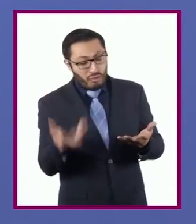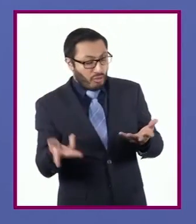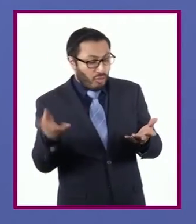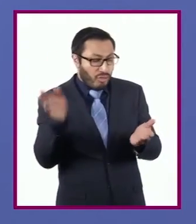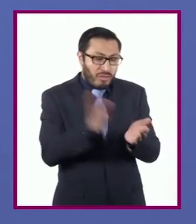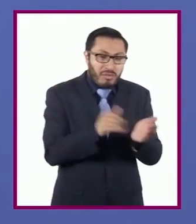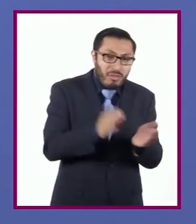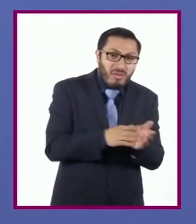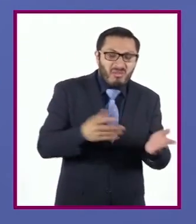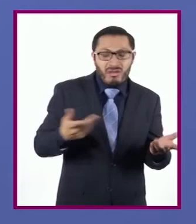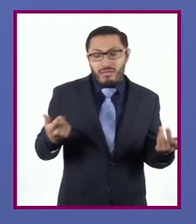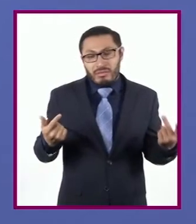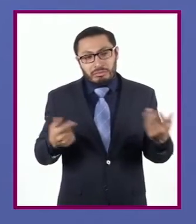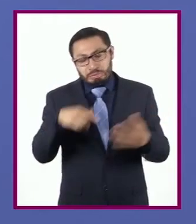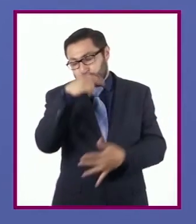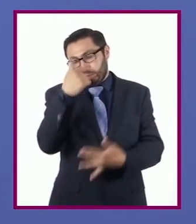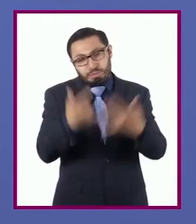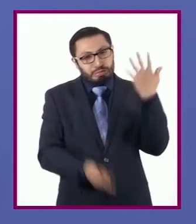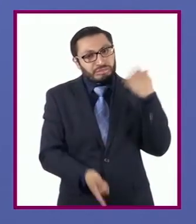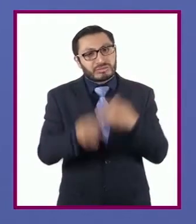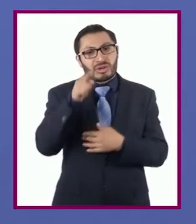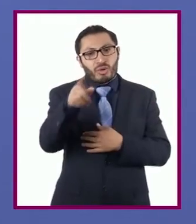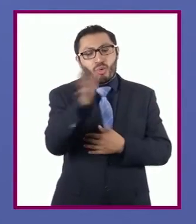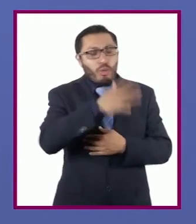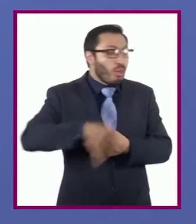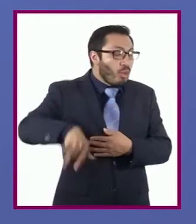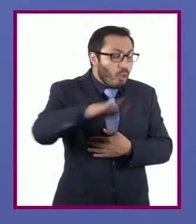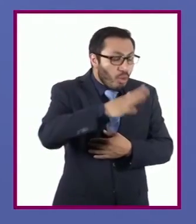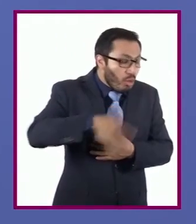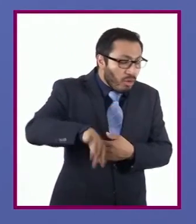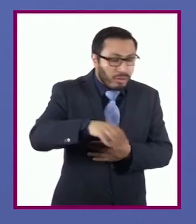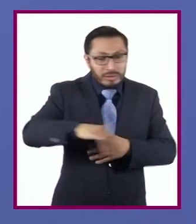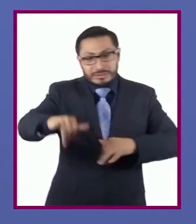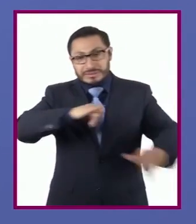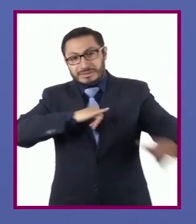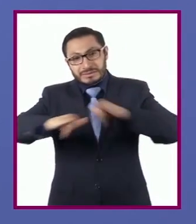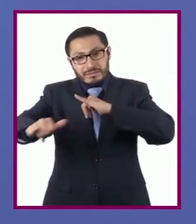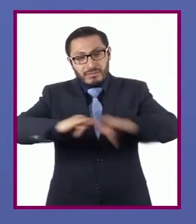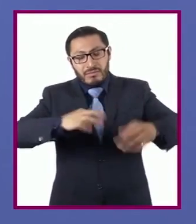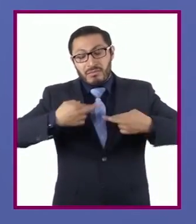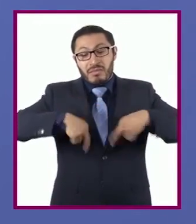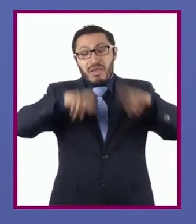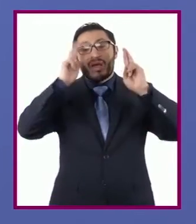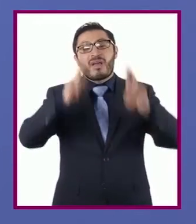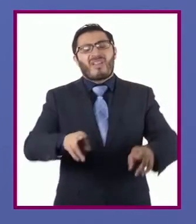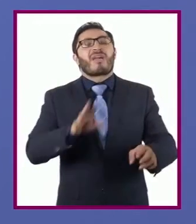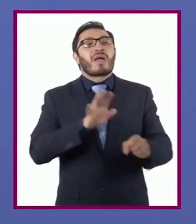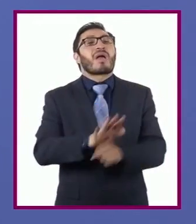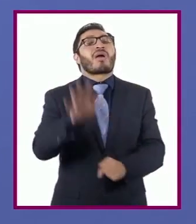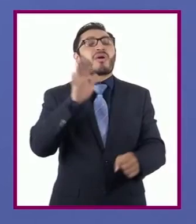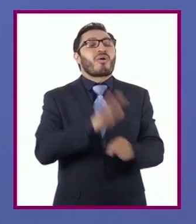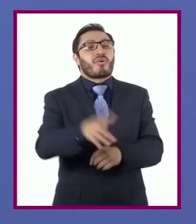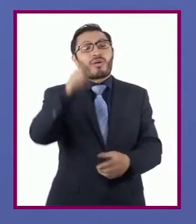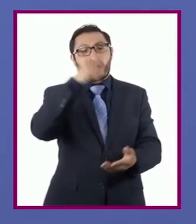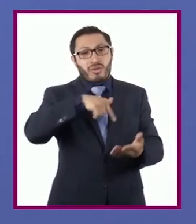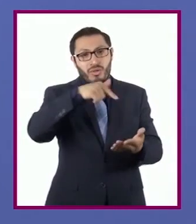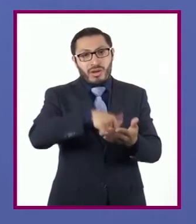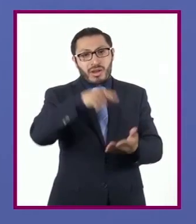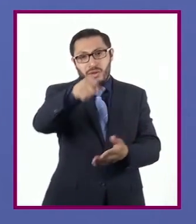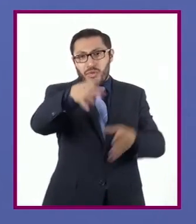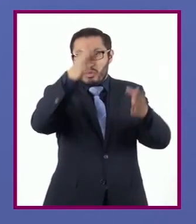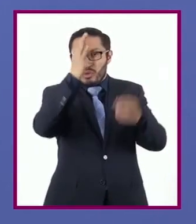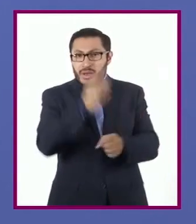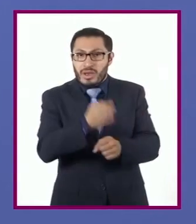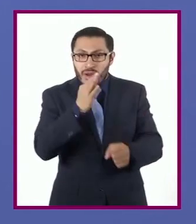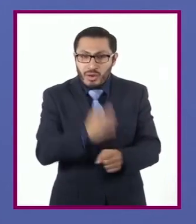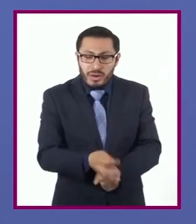de papel, etc. Busquen representar un mapa del momento en el que están y el camino para llegar